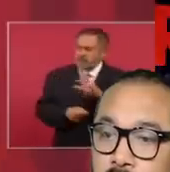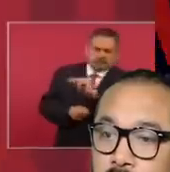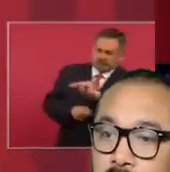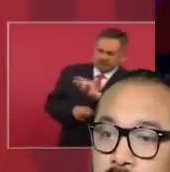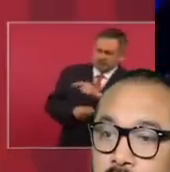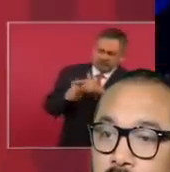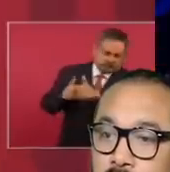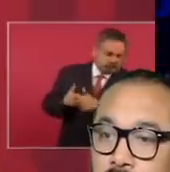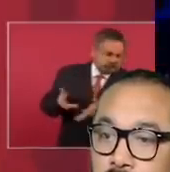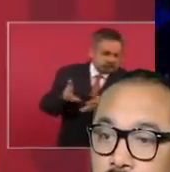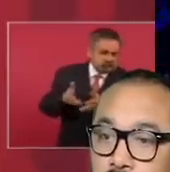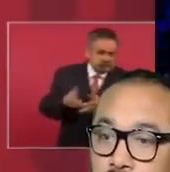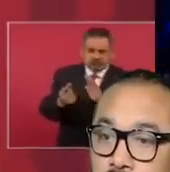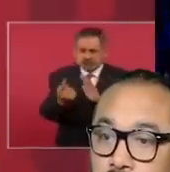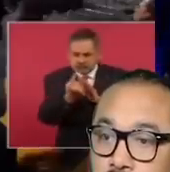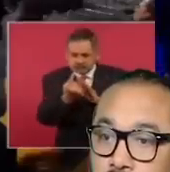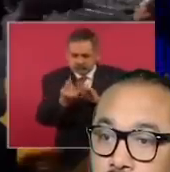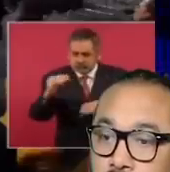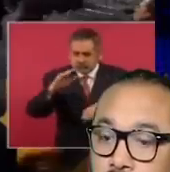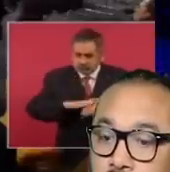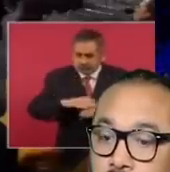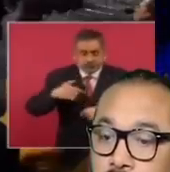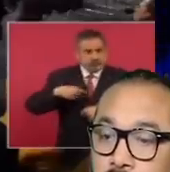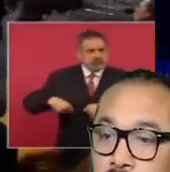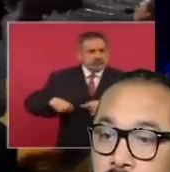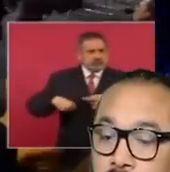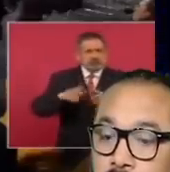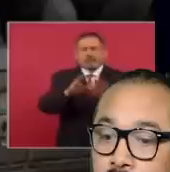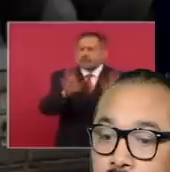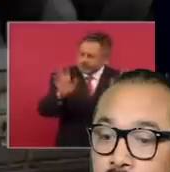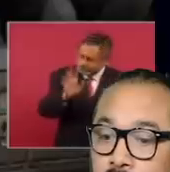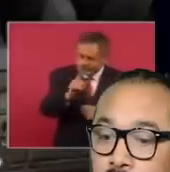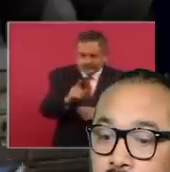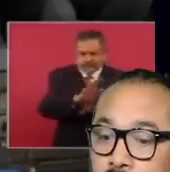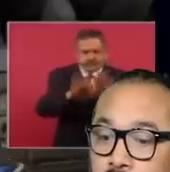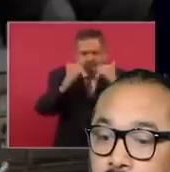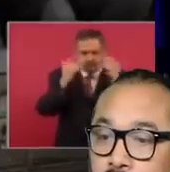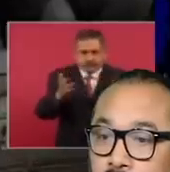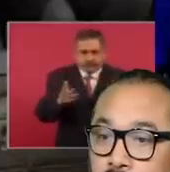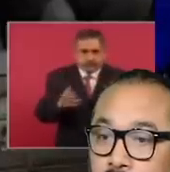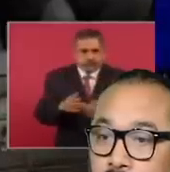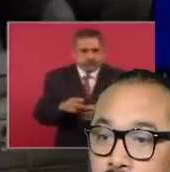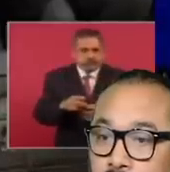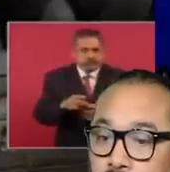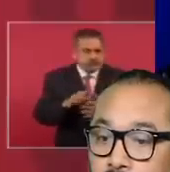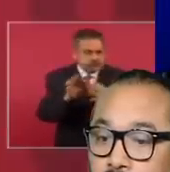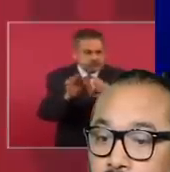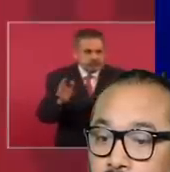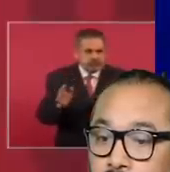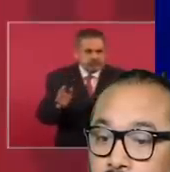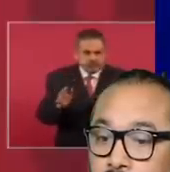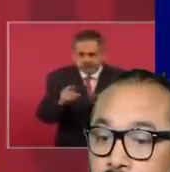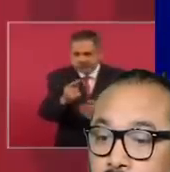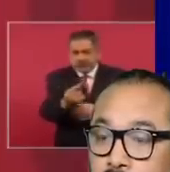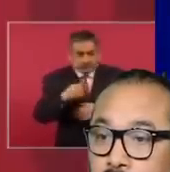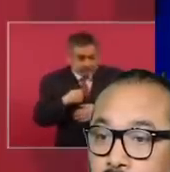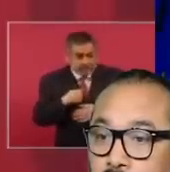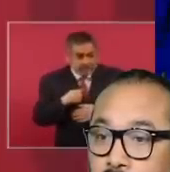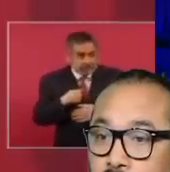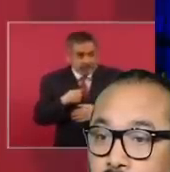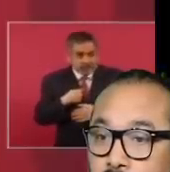y luego vienes tú con esto no no por eso por lo que sea por lo que sea sí Entonces ya con